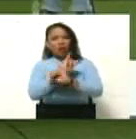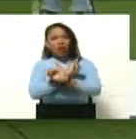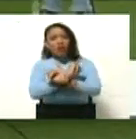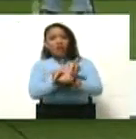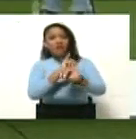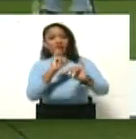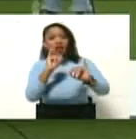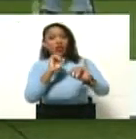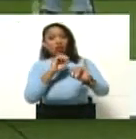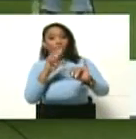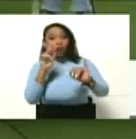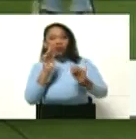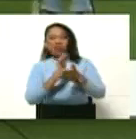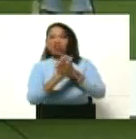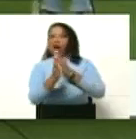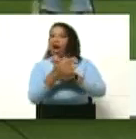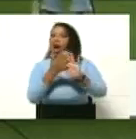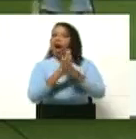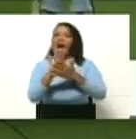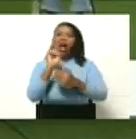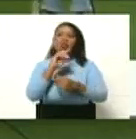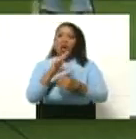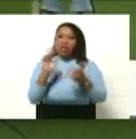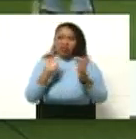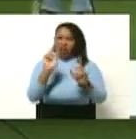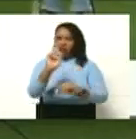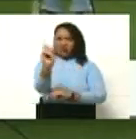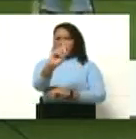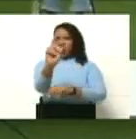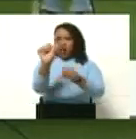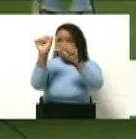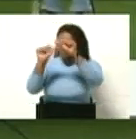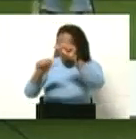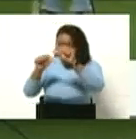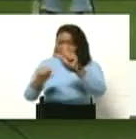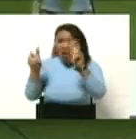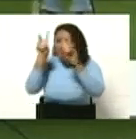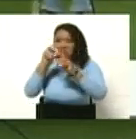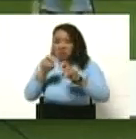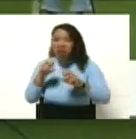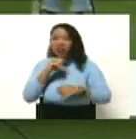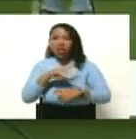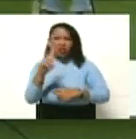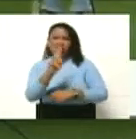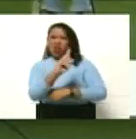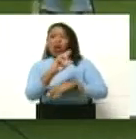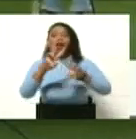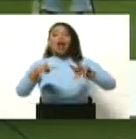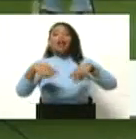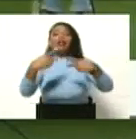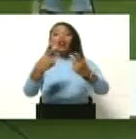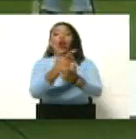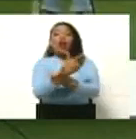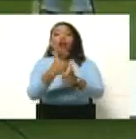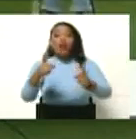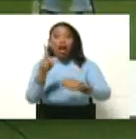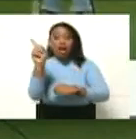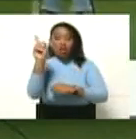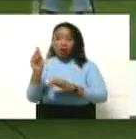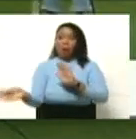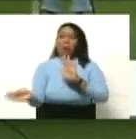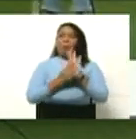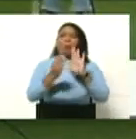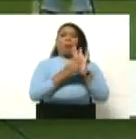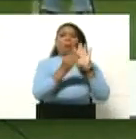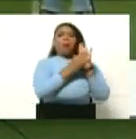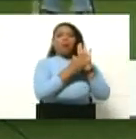historia, se había acabado todo, ya que no había que revisar nada, que el neoliberalismo y sus modelos se iba a imponer.